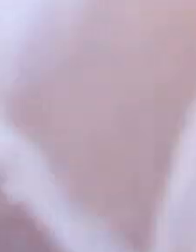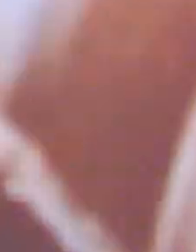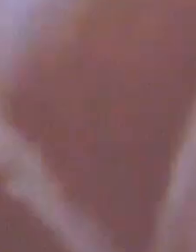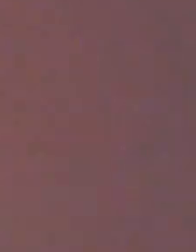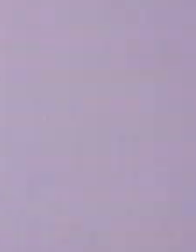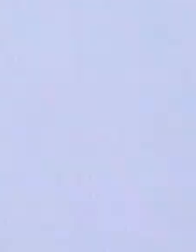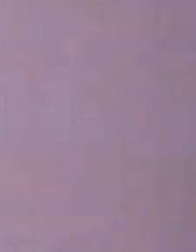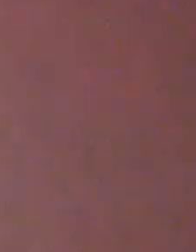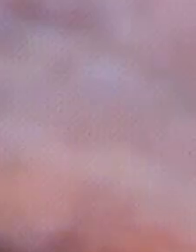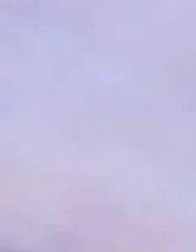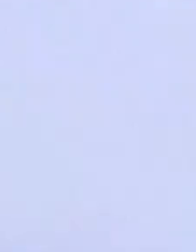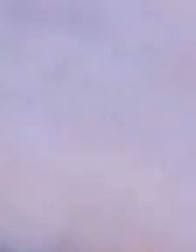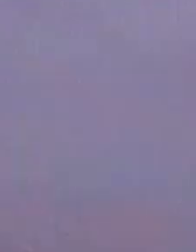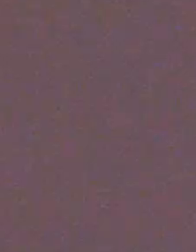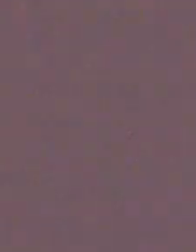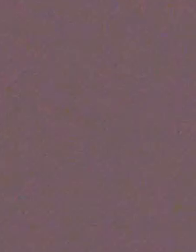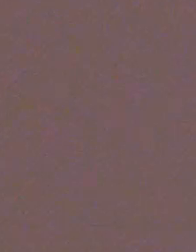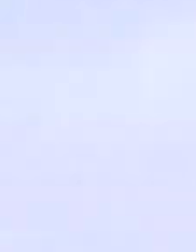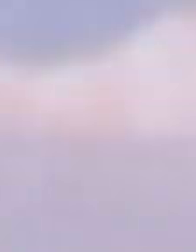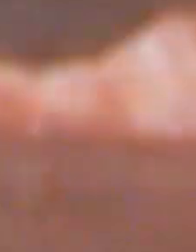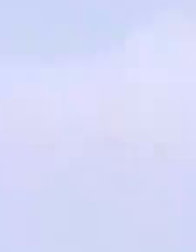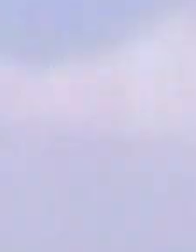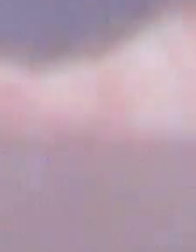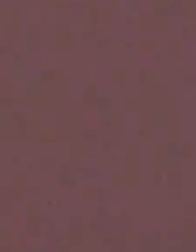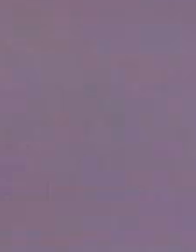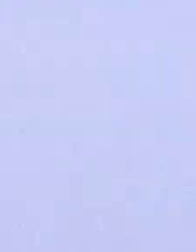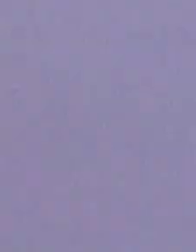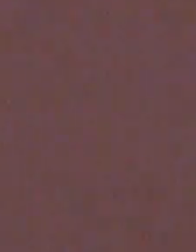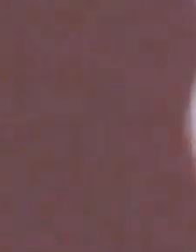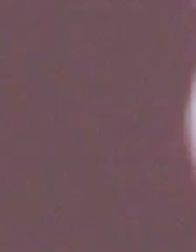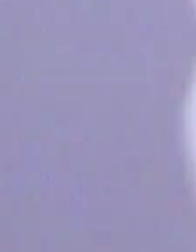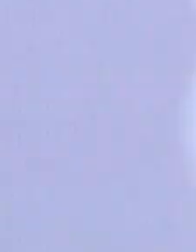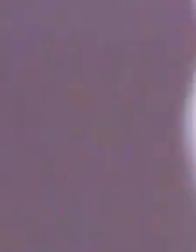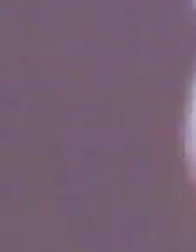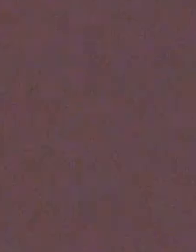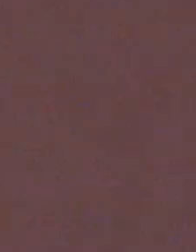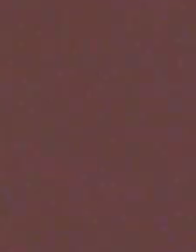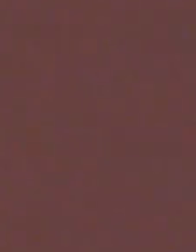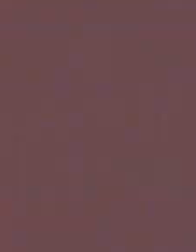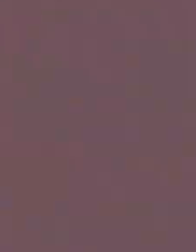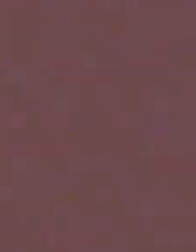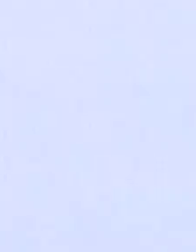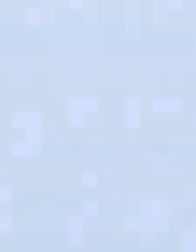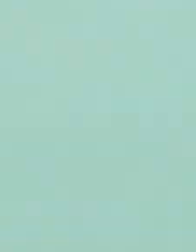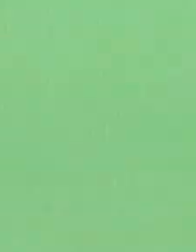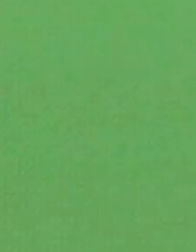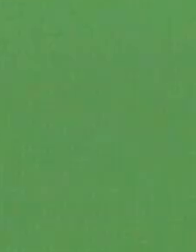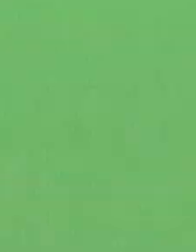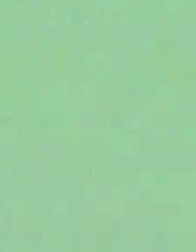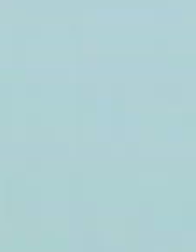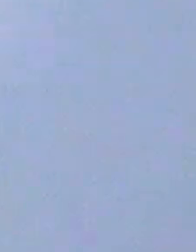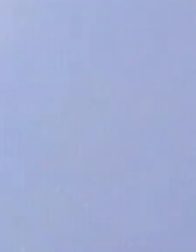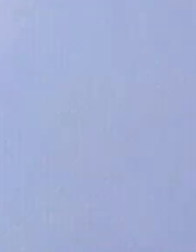necesaria una persona capaz de aportar a que todas las cosas fluyan de mejor manera la cómo se pone